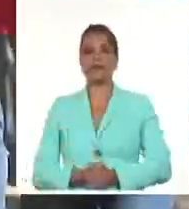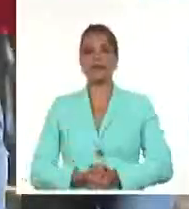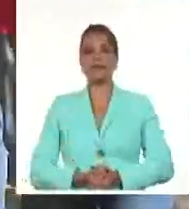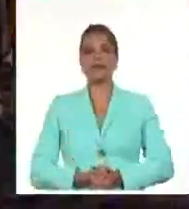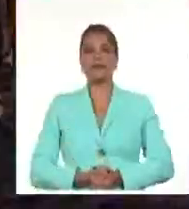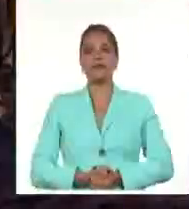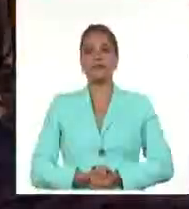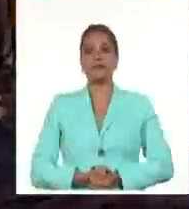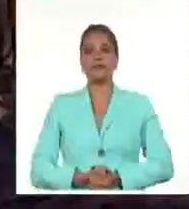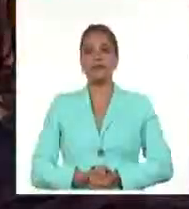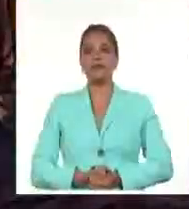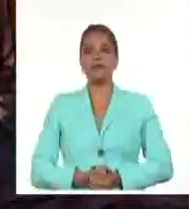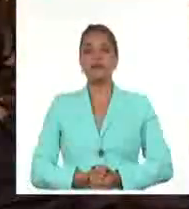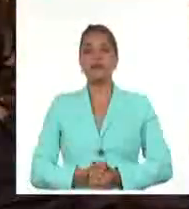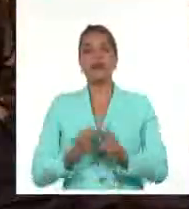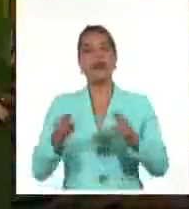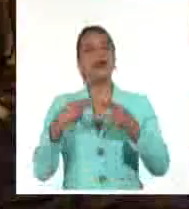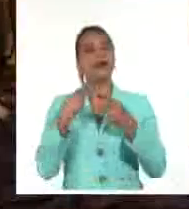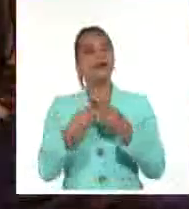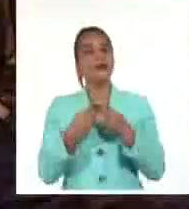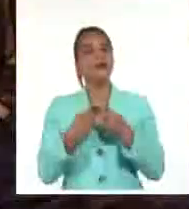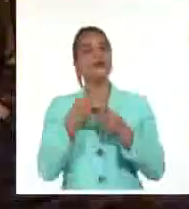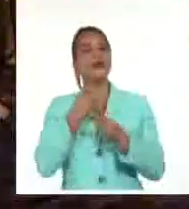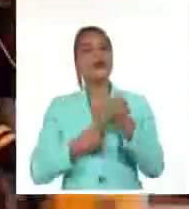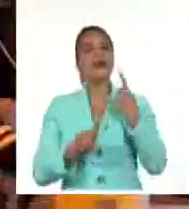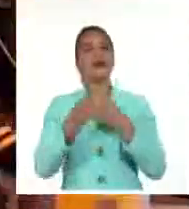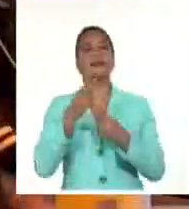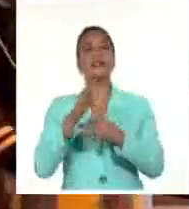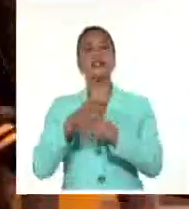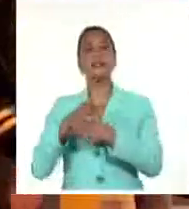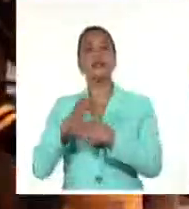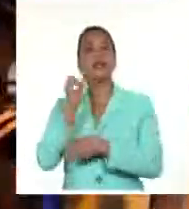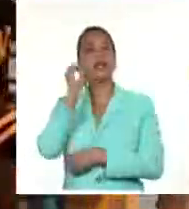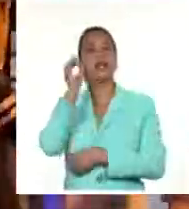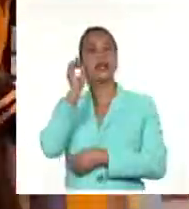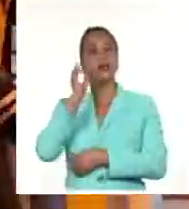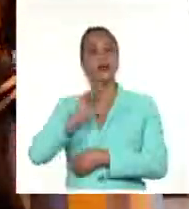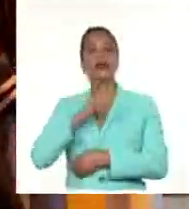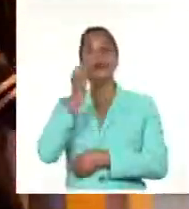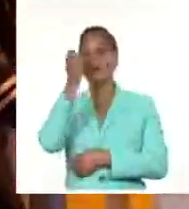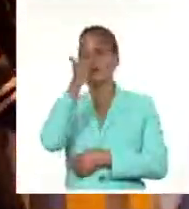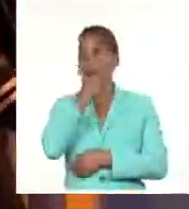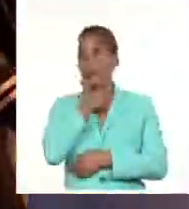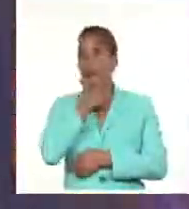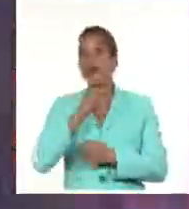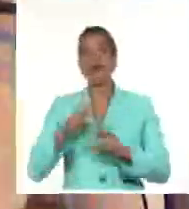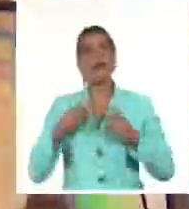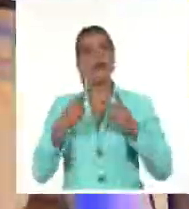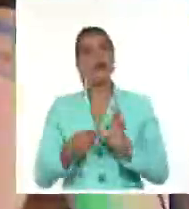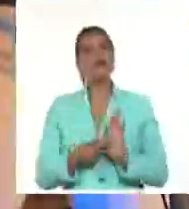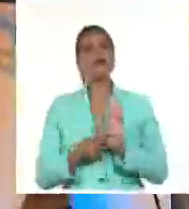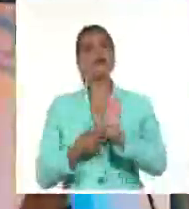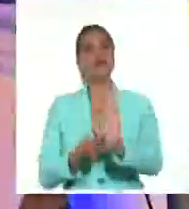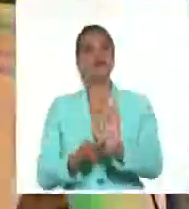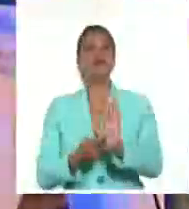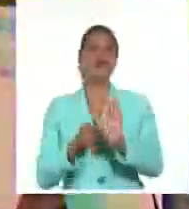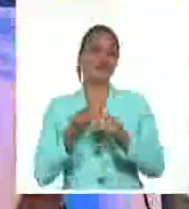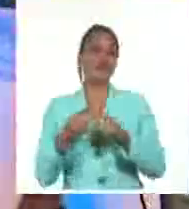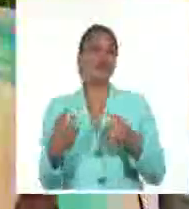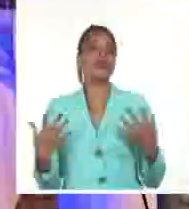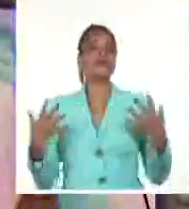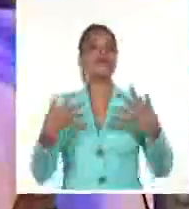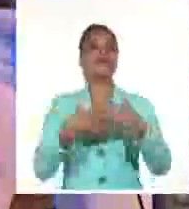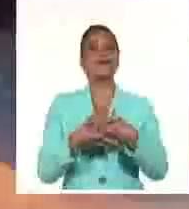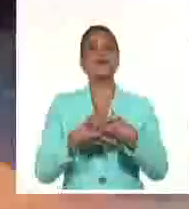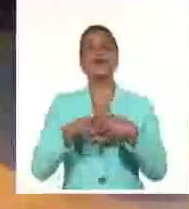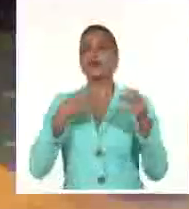garcía la serra el evento insignia de los comunicadores avileños evidenció una vez más no sólo la imprescindible comunión de los